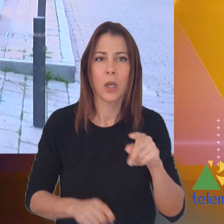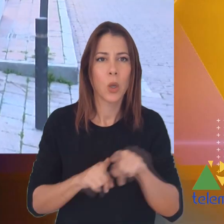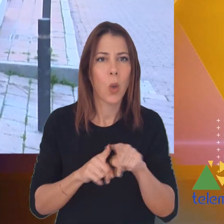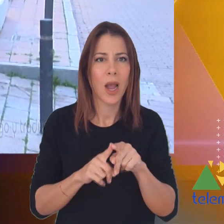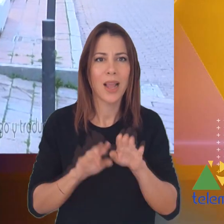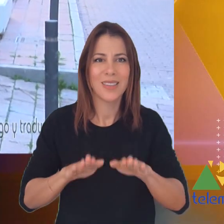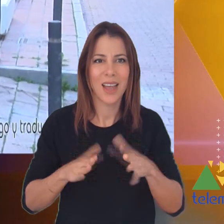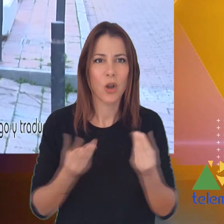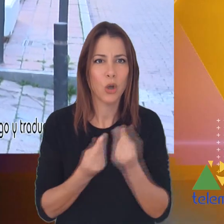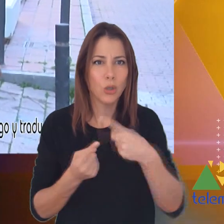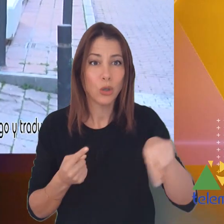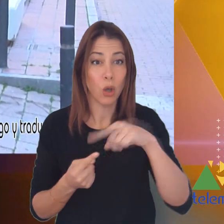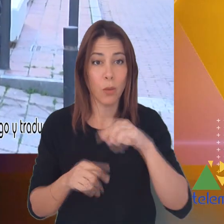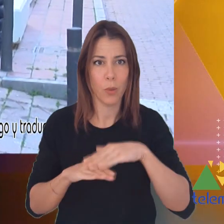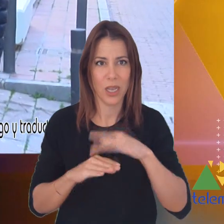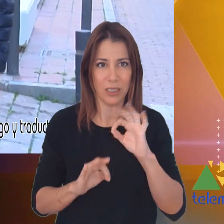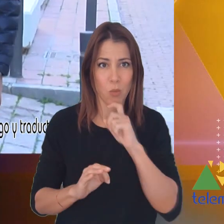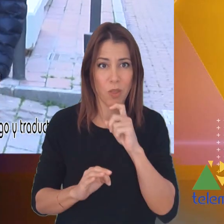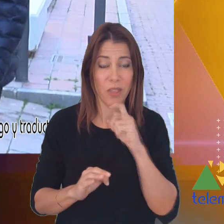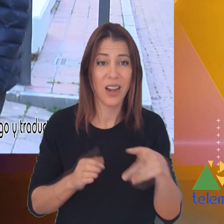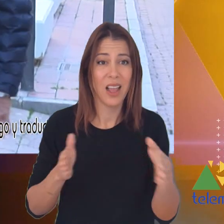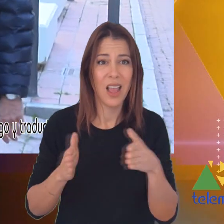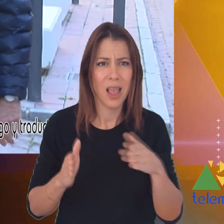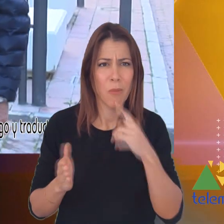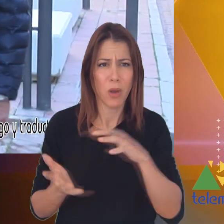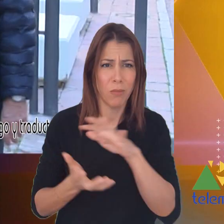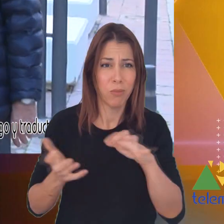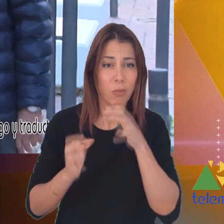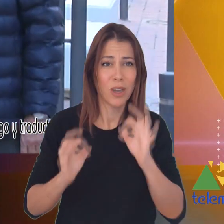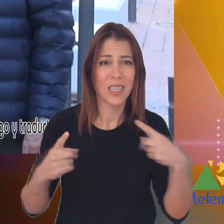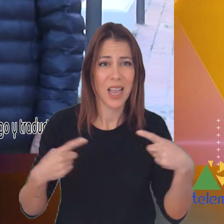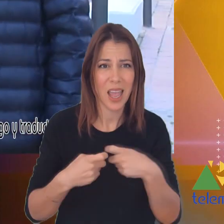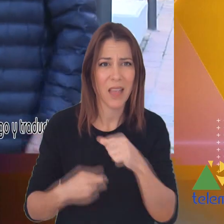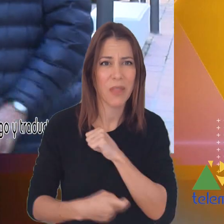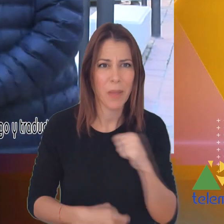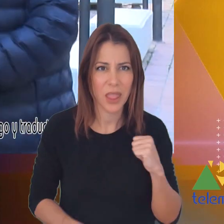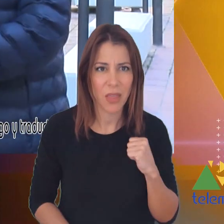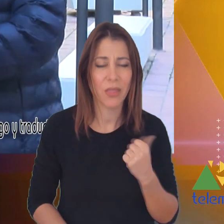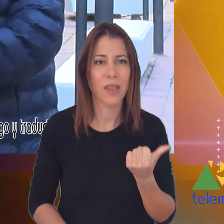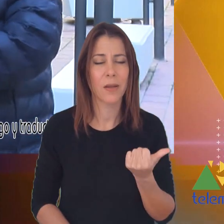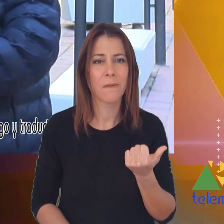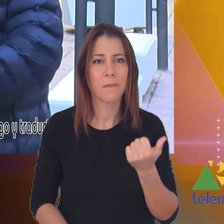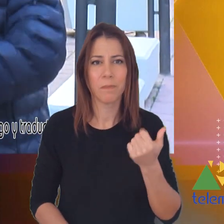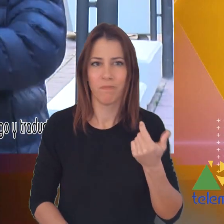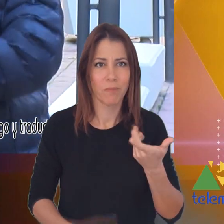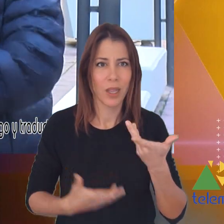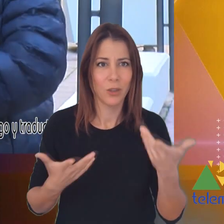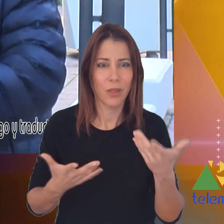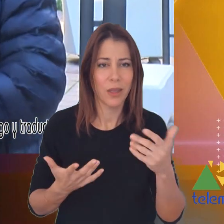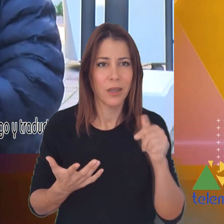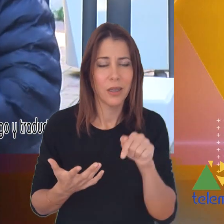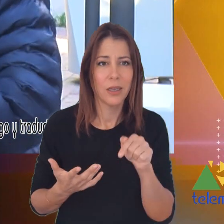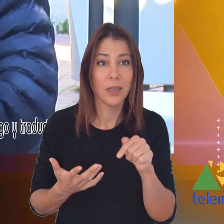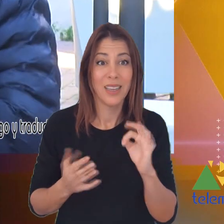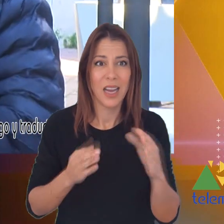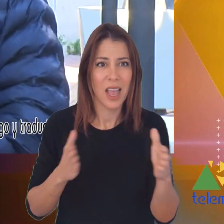una época tan convulsa como es la época de la Guerra de Independencia. ¿Con todo a qué te refieres? ¿En ambos bandos? Con todo. Es decir,